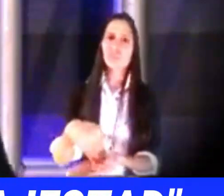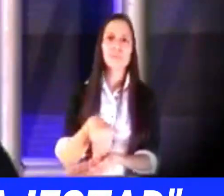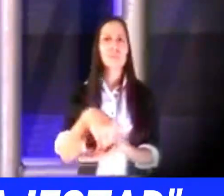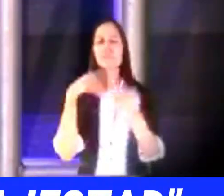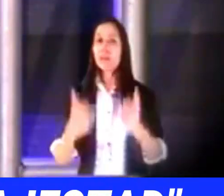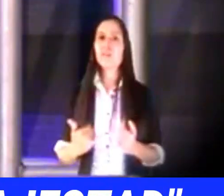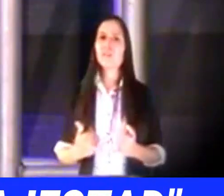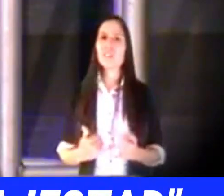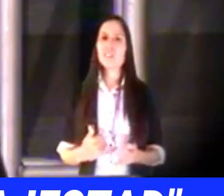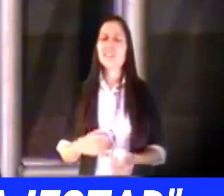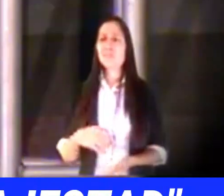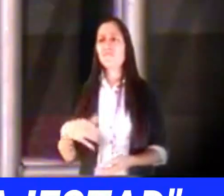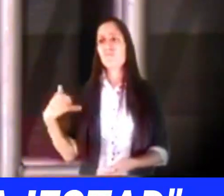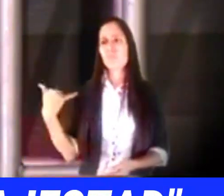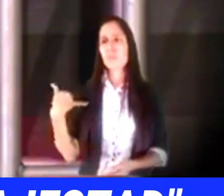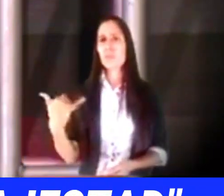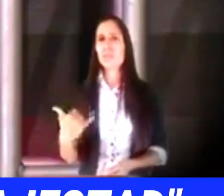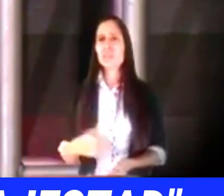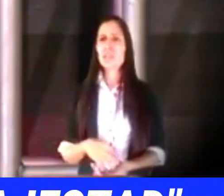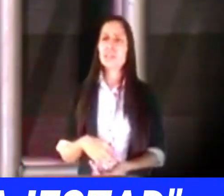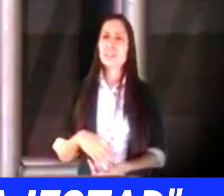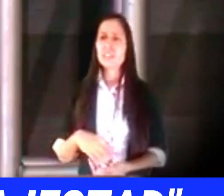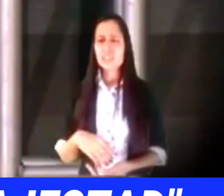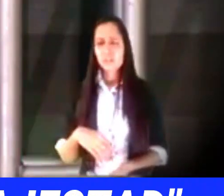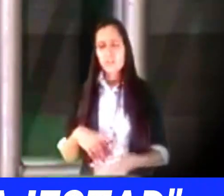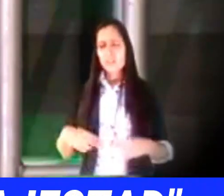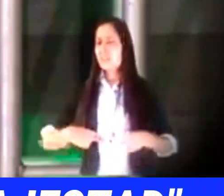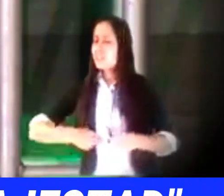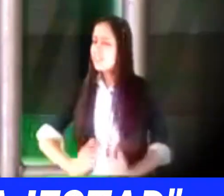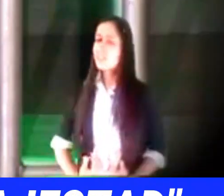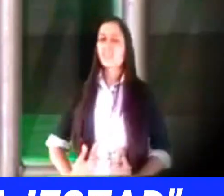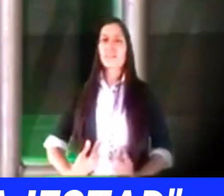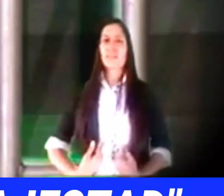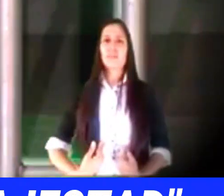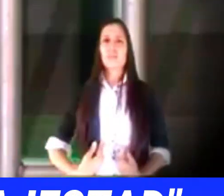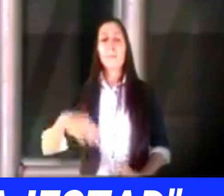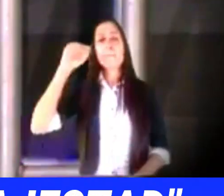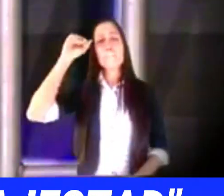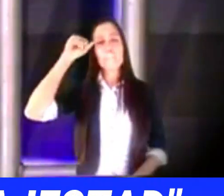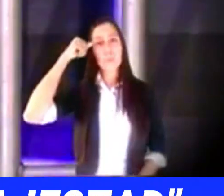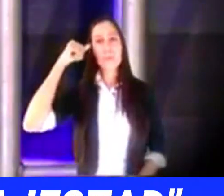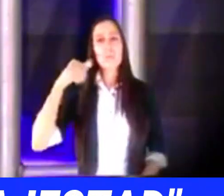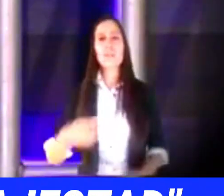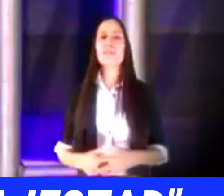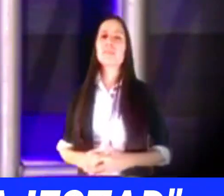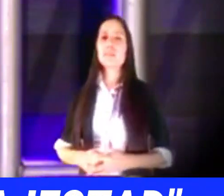a punto de desmayar, pero al final el premio. Yo voy a hablar de eso en esta